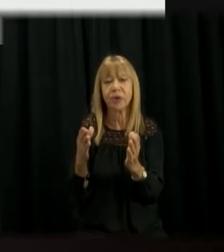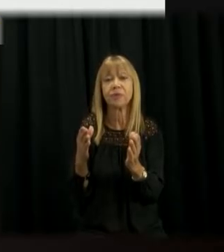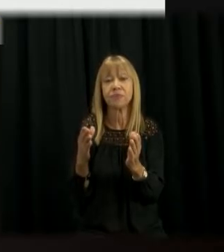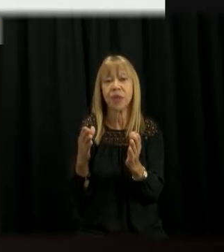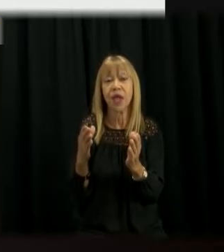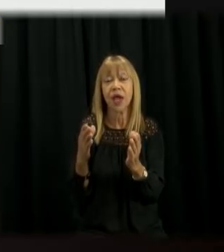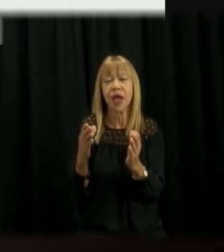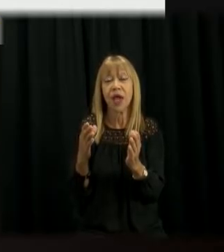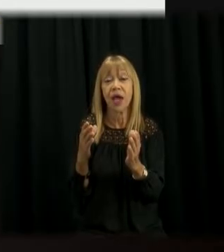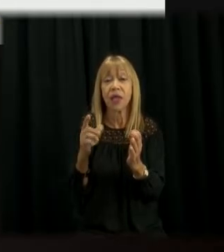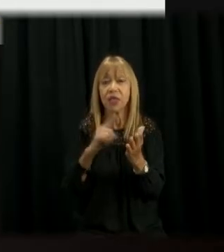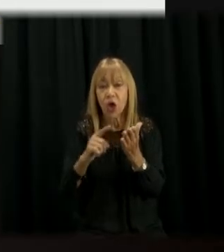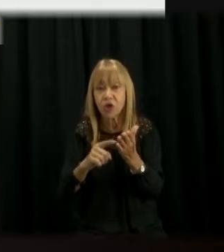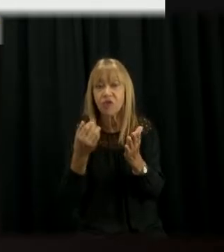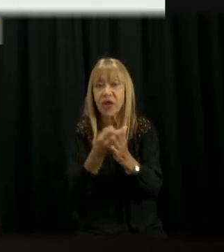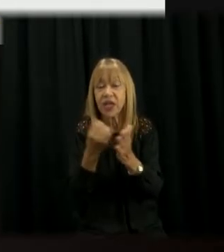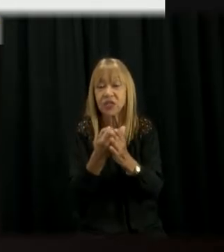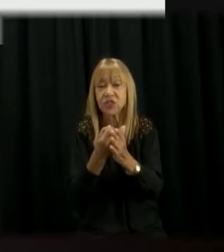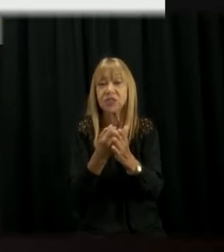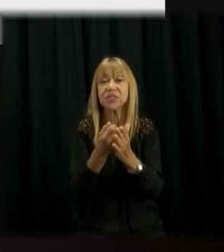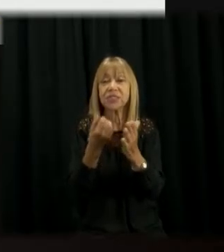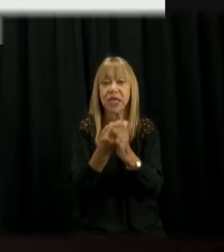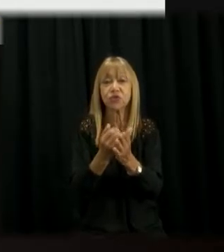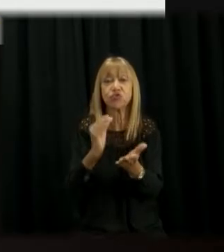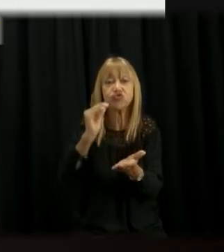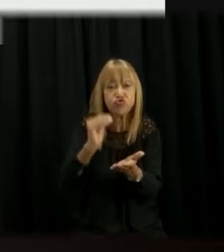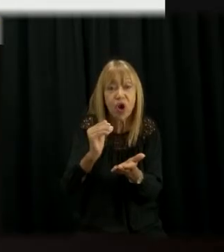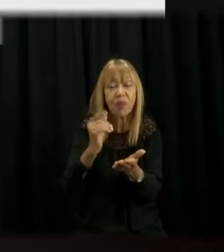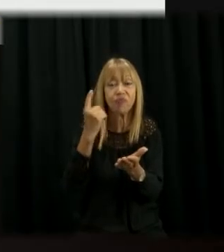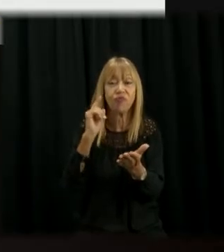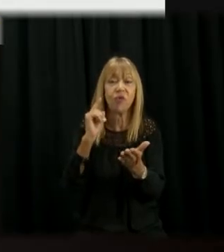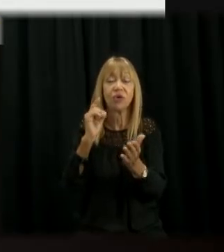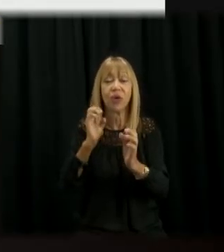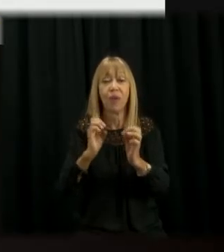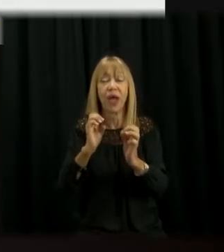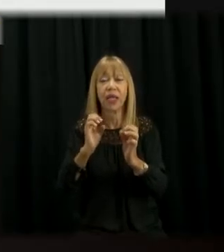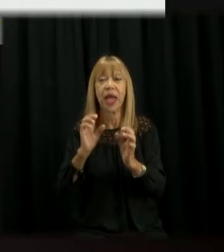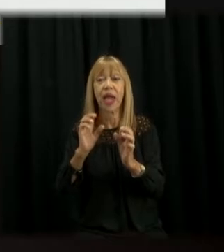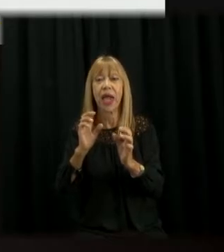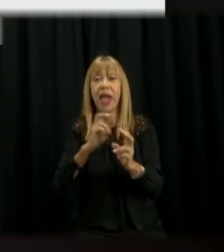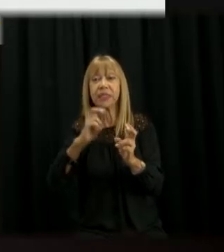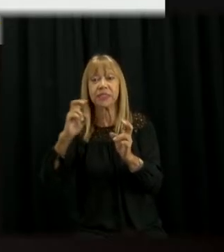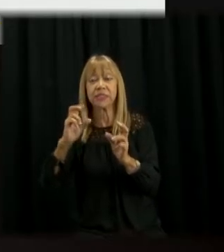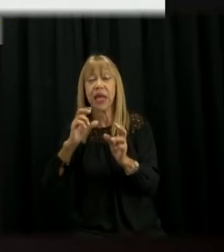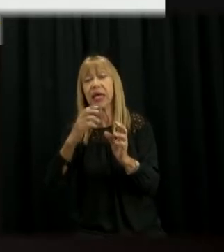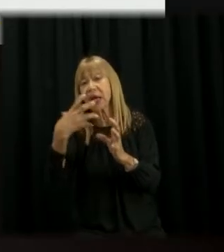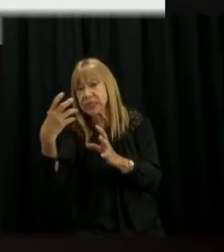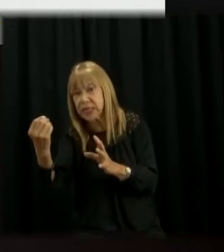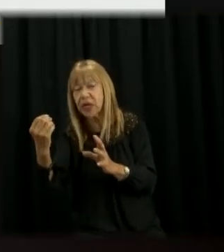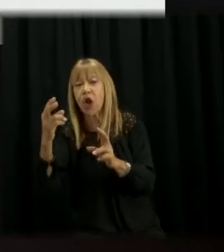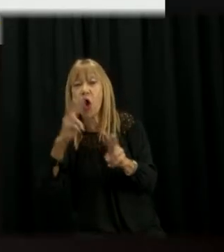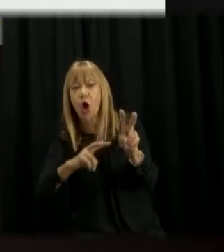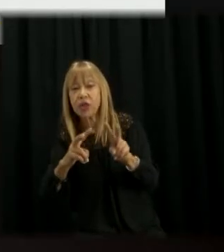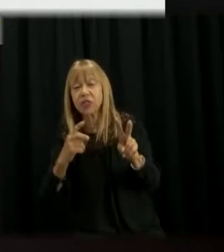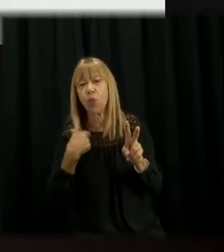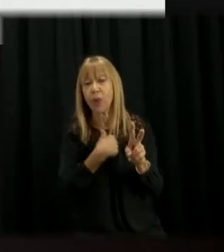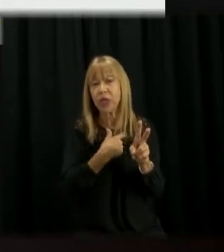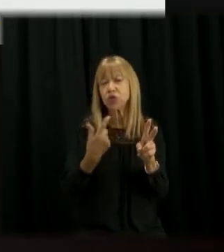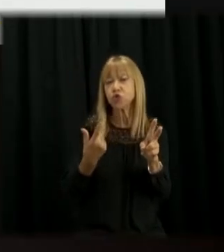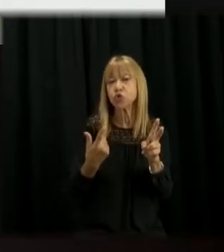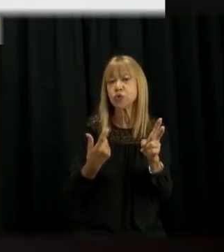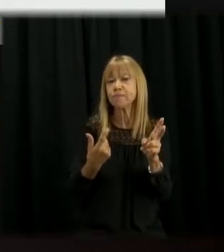preparar los procedimientos para los auditores externos, el borrador para esta auditoría externa. Entonces tenemos que